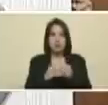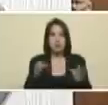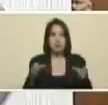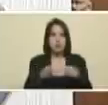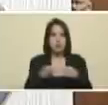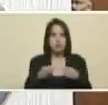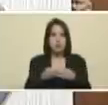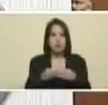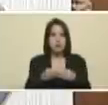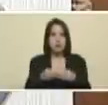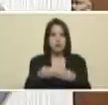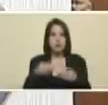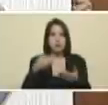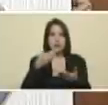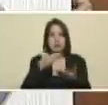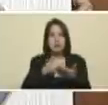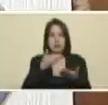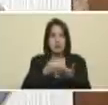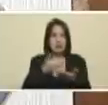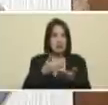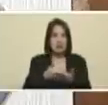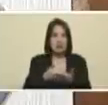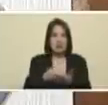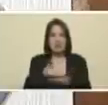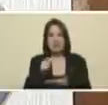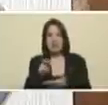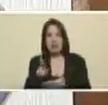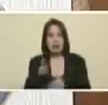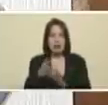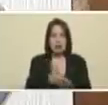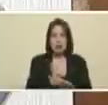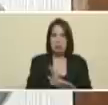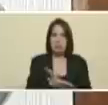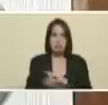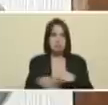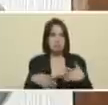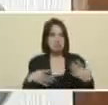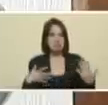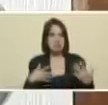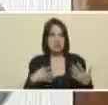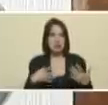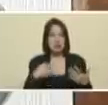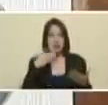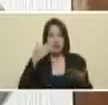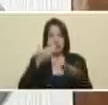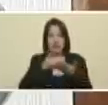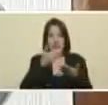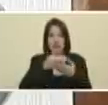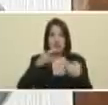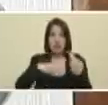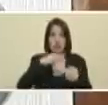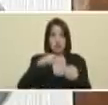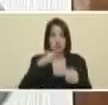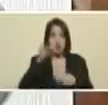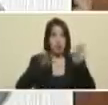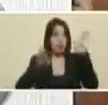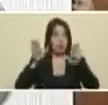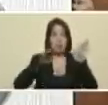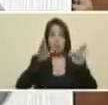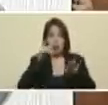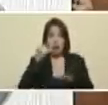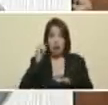Revolucionaria, TR, no sé si hay algún militante de Tendencia Revolucionaria presentes aquí. Aquí están algunos de sus